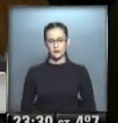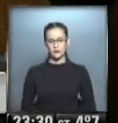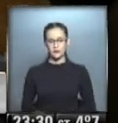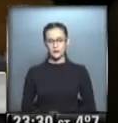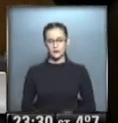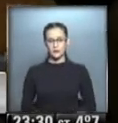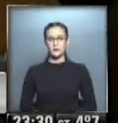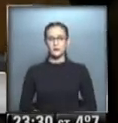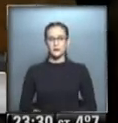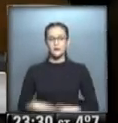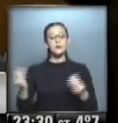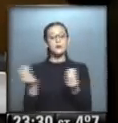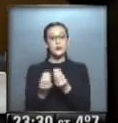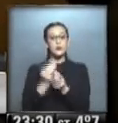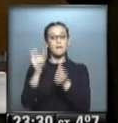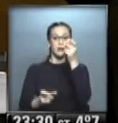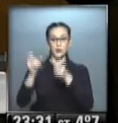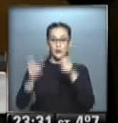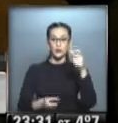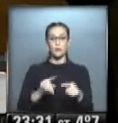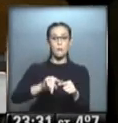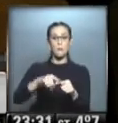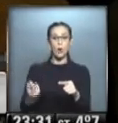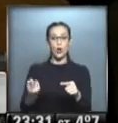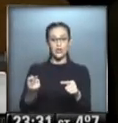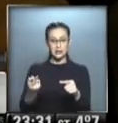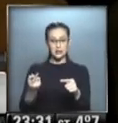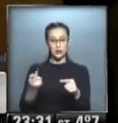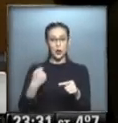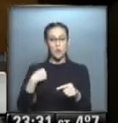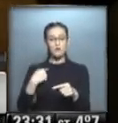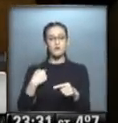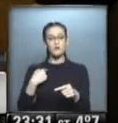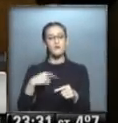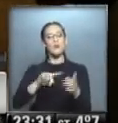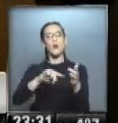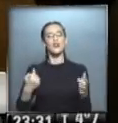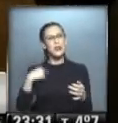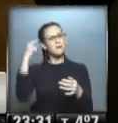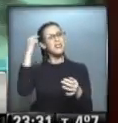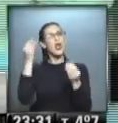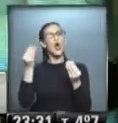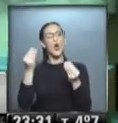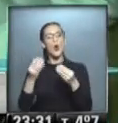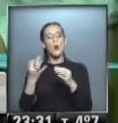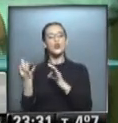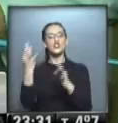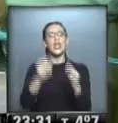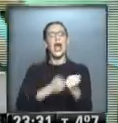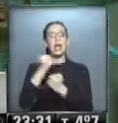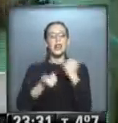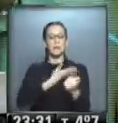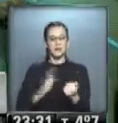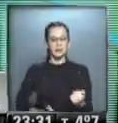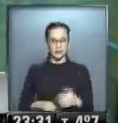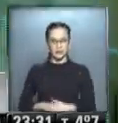Hay muchos políticos que usan a la provincia de Buenos Aires pensando en cómo llegar a la Casa Rosada. En su primera